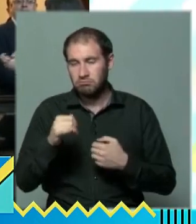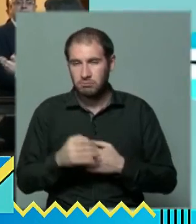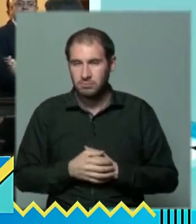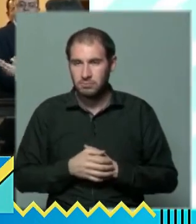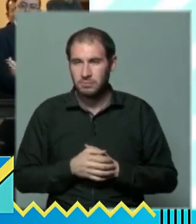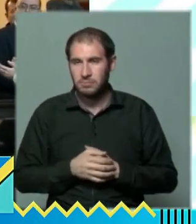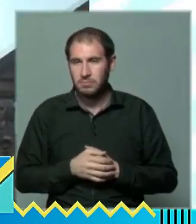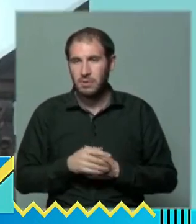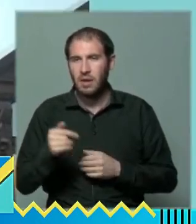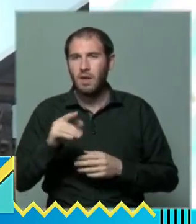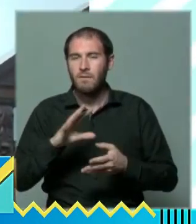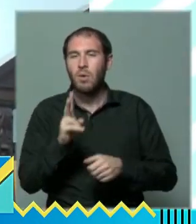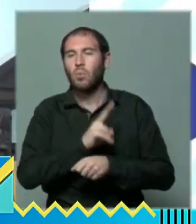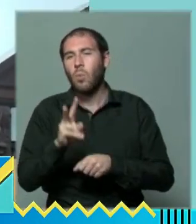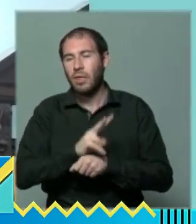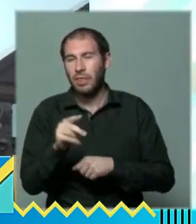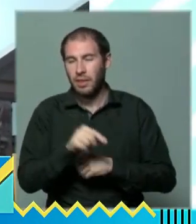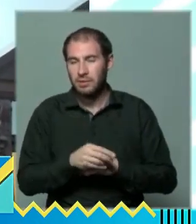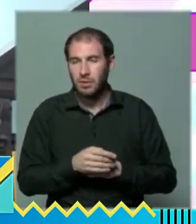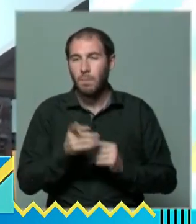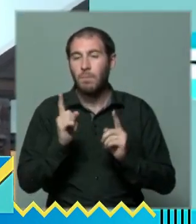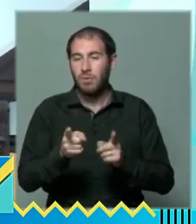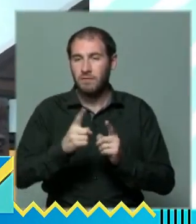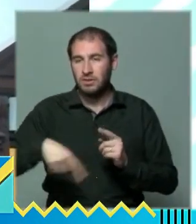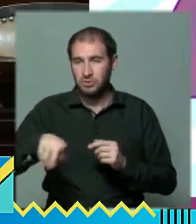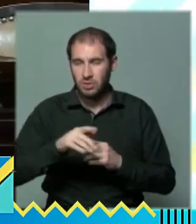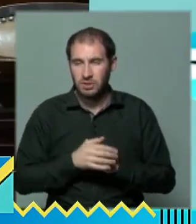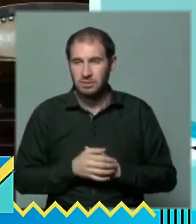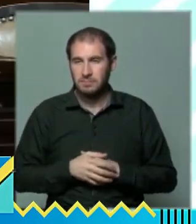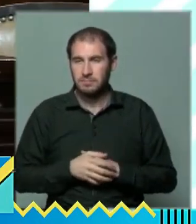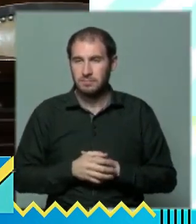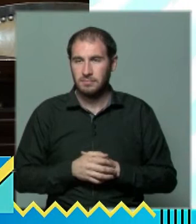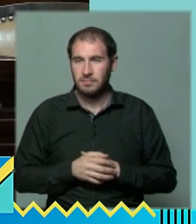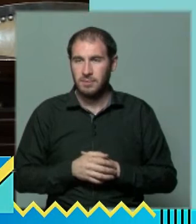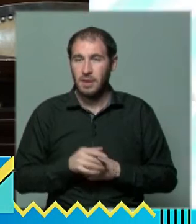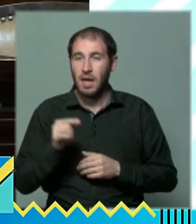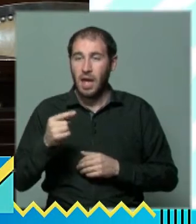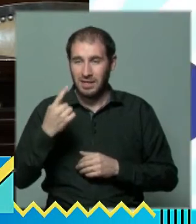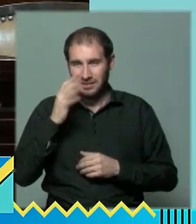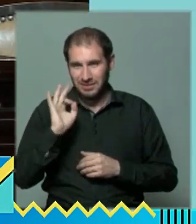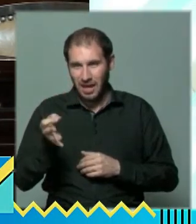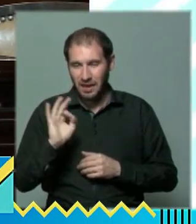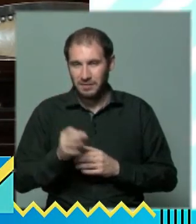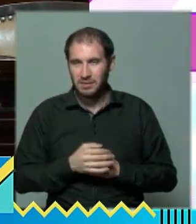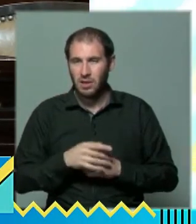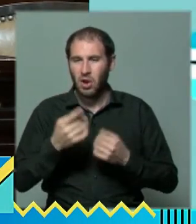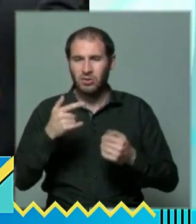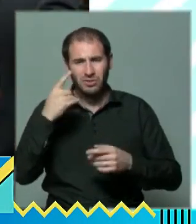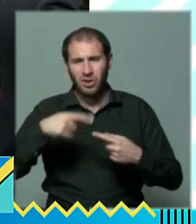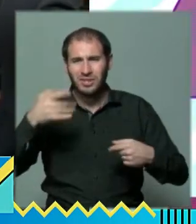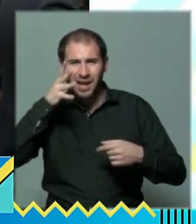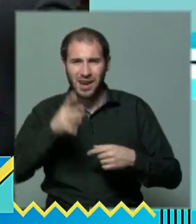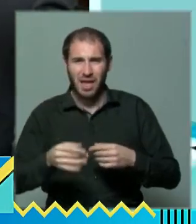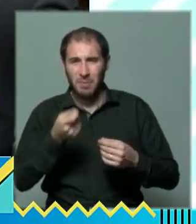esa actitud de resguardar a los docentes que en este caso, al tener conocimiento de una grave situación